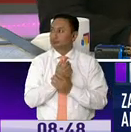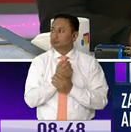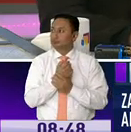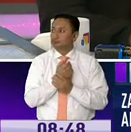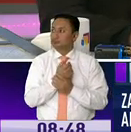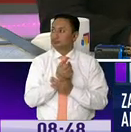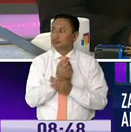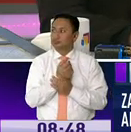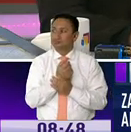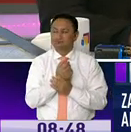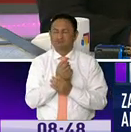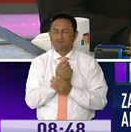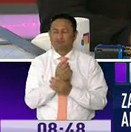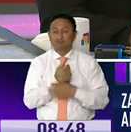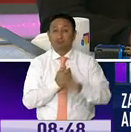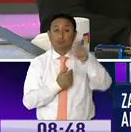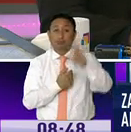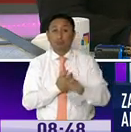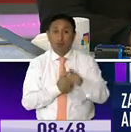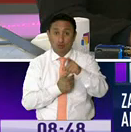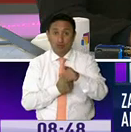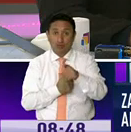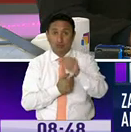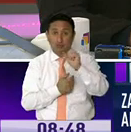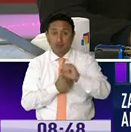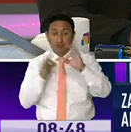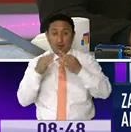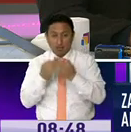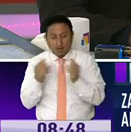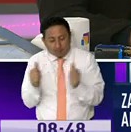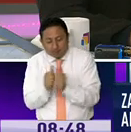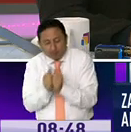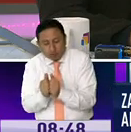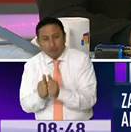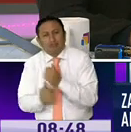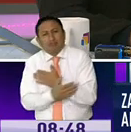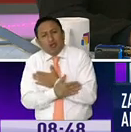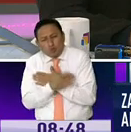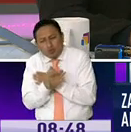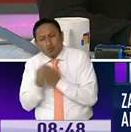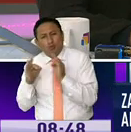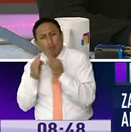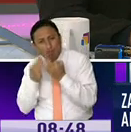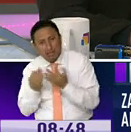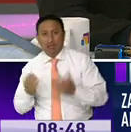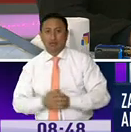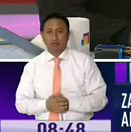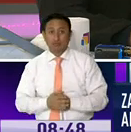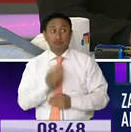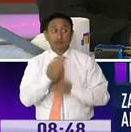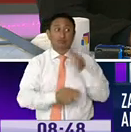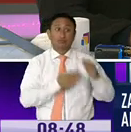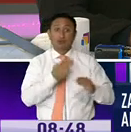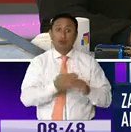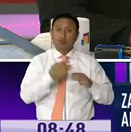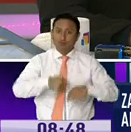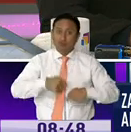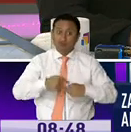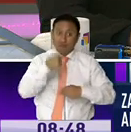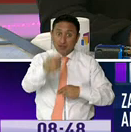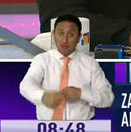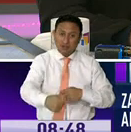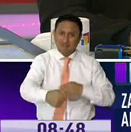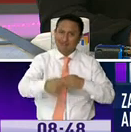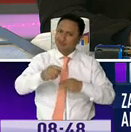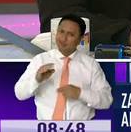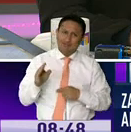todo, Roberto, los que pueden vivir y pasar en familia, que lo hagan, que disfruten a su familia. Creo que el mundo tiene que ser diferente después de que